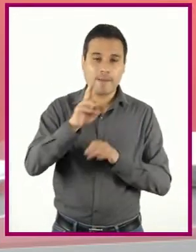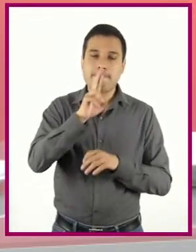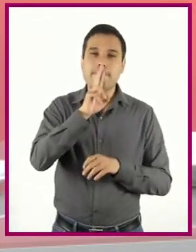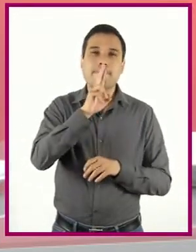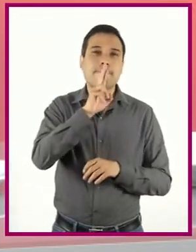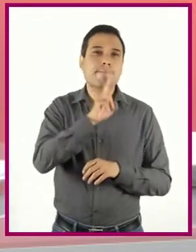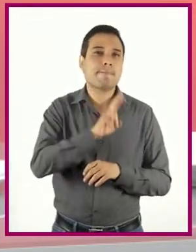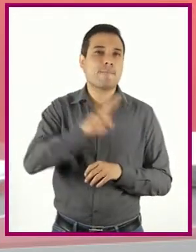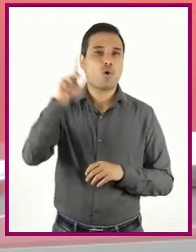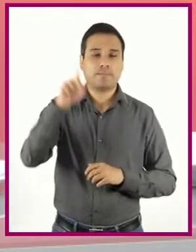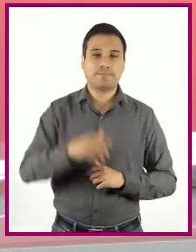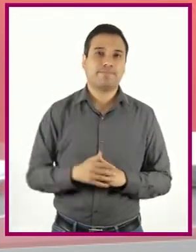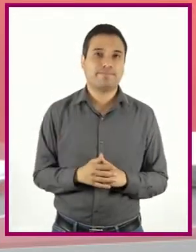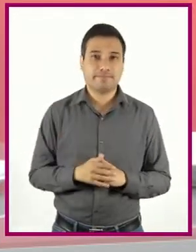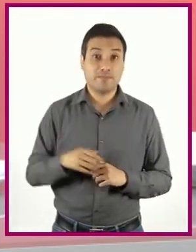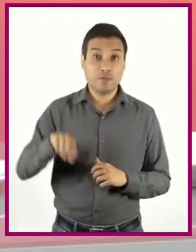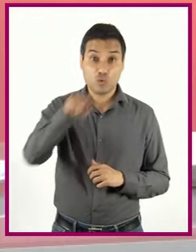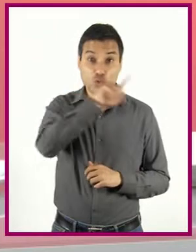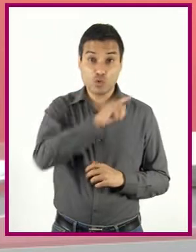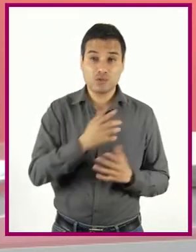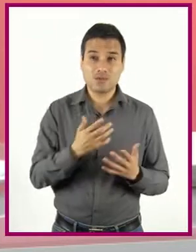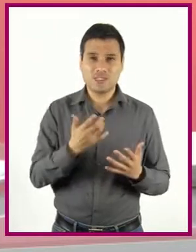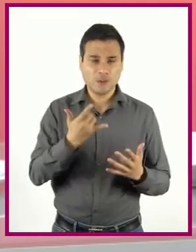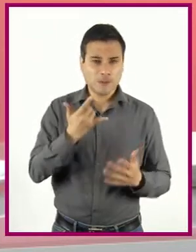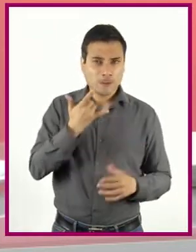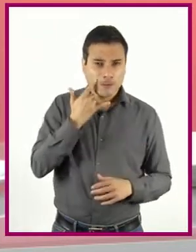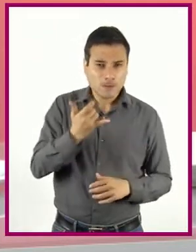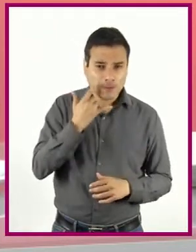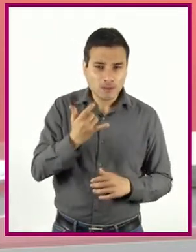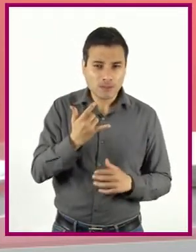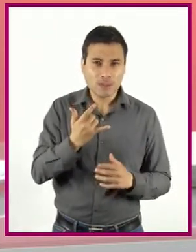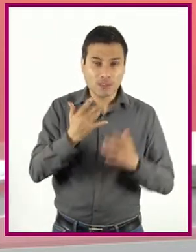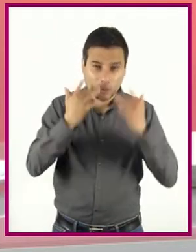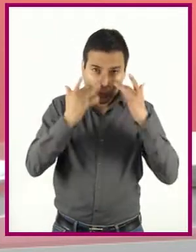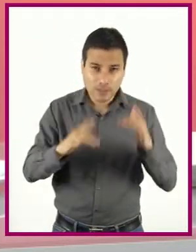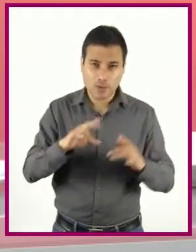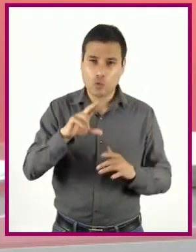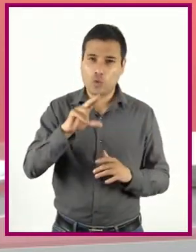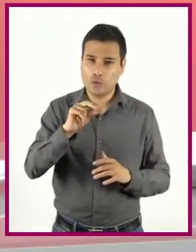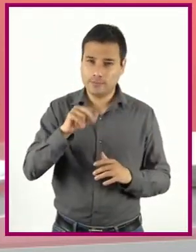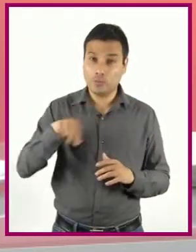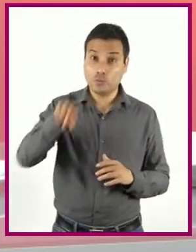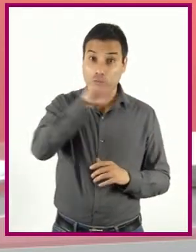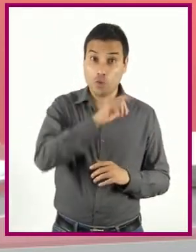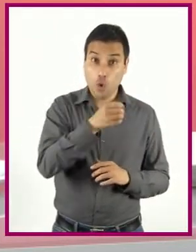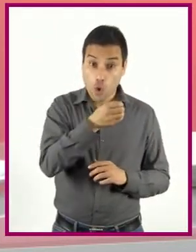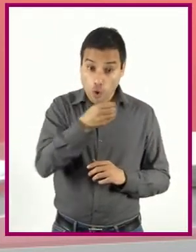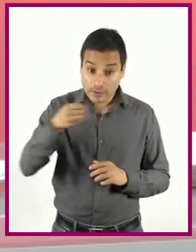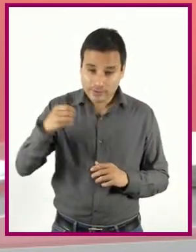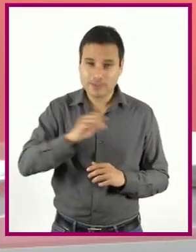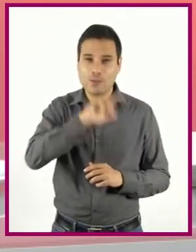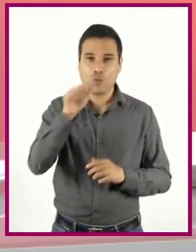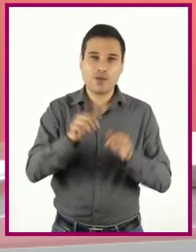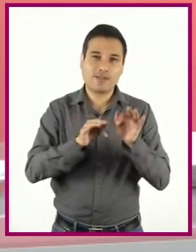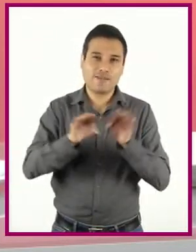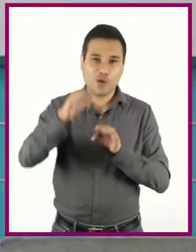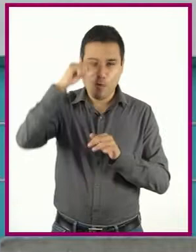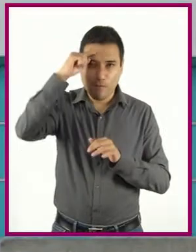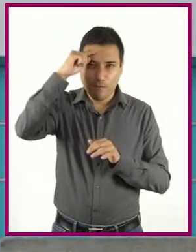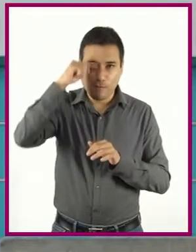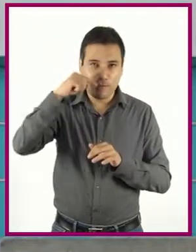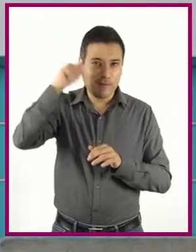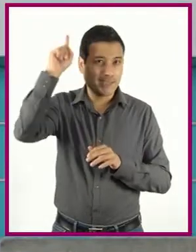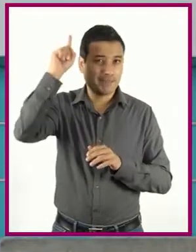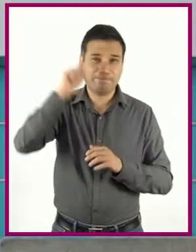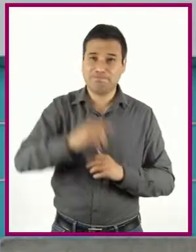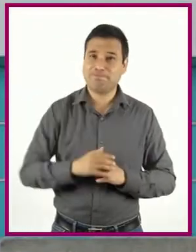propósitos, que nunca debemos dejar de luchar por lo que anhelamos y que ser organizados siempre facilitará el trabajo. Pero sobre